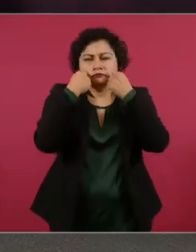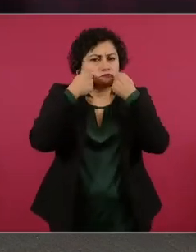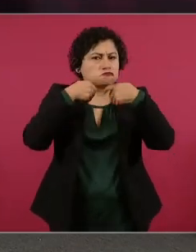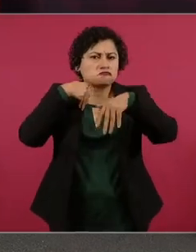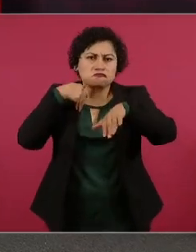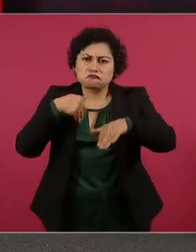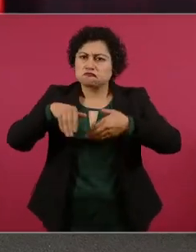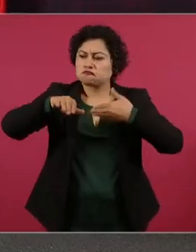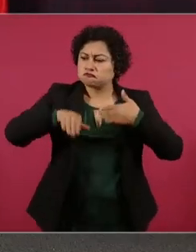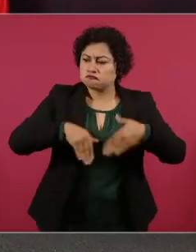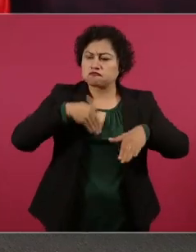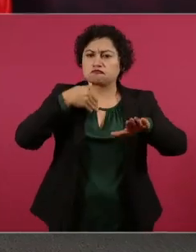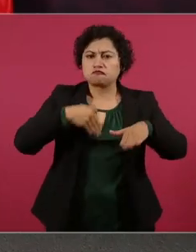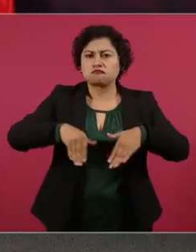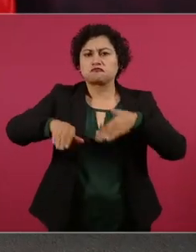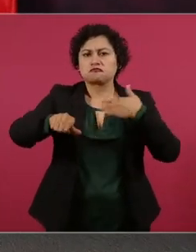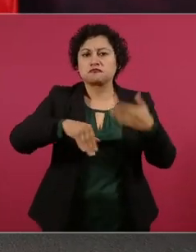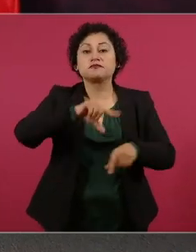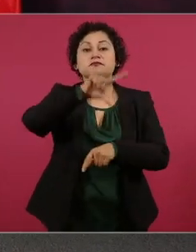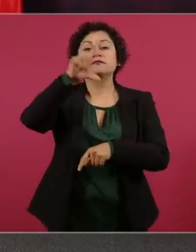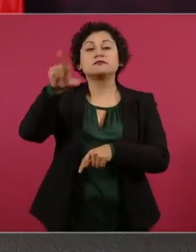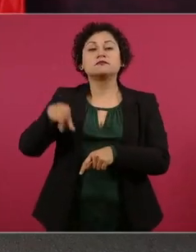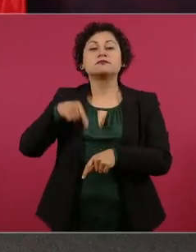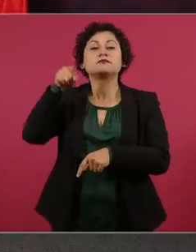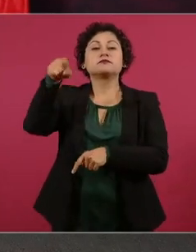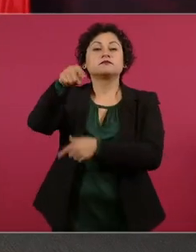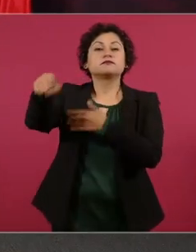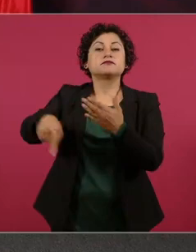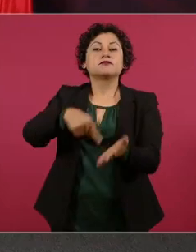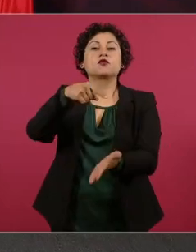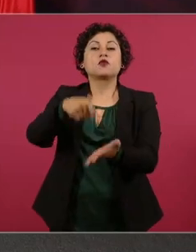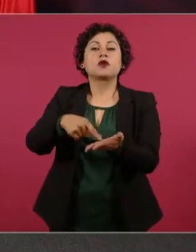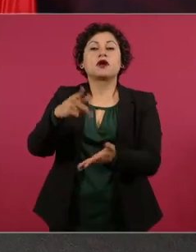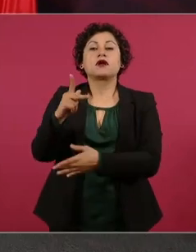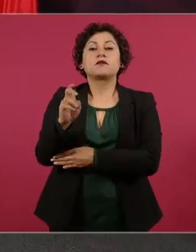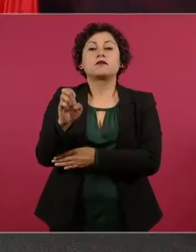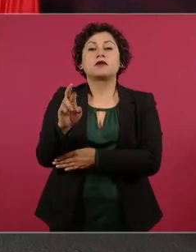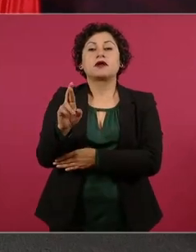Más adelante me acuerdo que en Perote pasamos la Navidad.